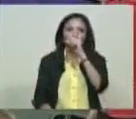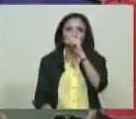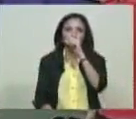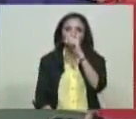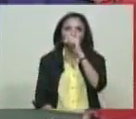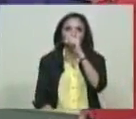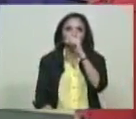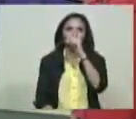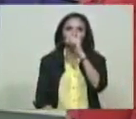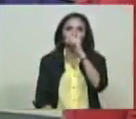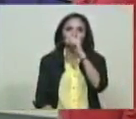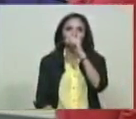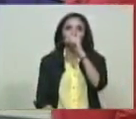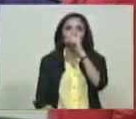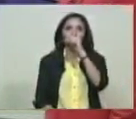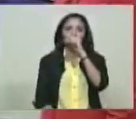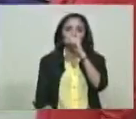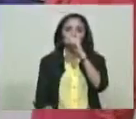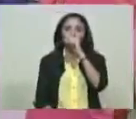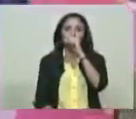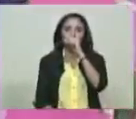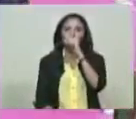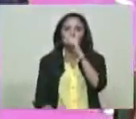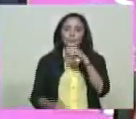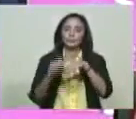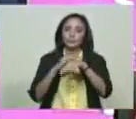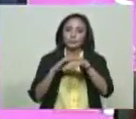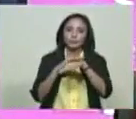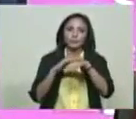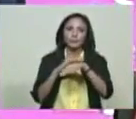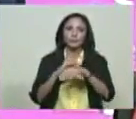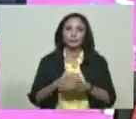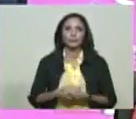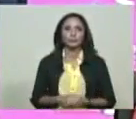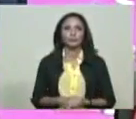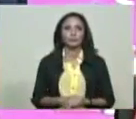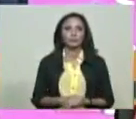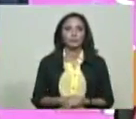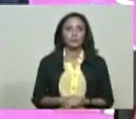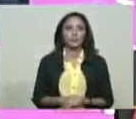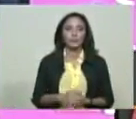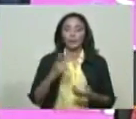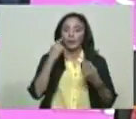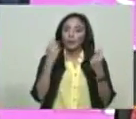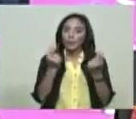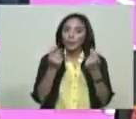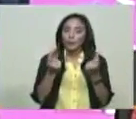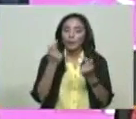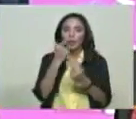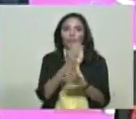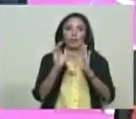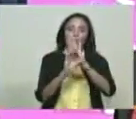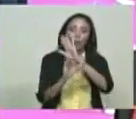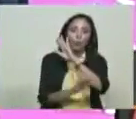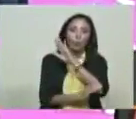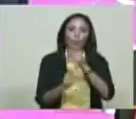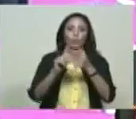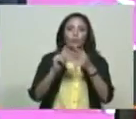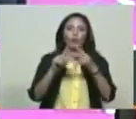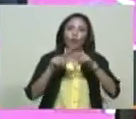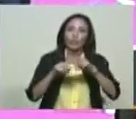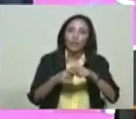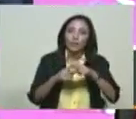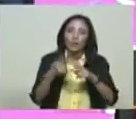menos la escuela del partido debería estar al mando de la presidencia del partido para yo estar pendiente de los cursos de los métodos